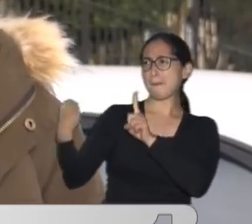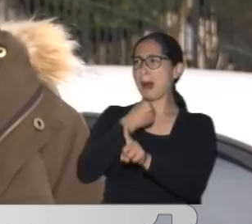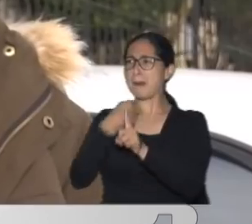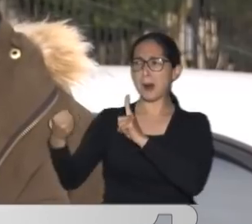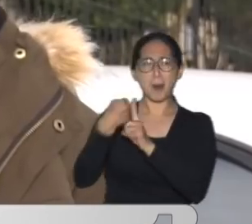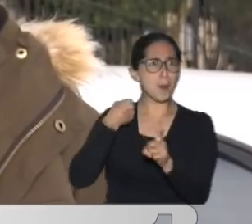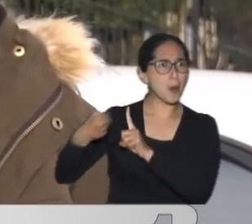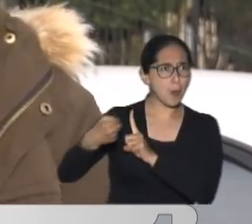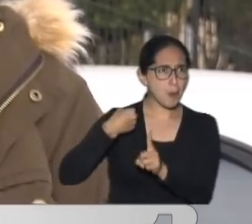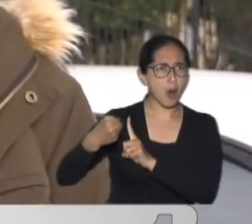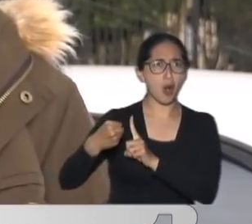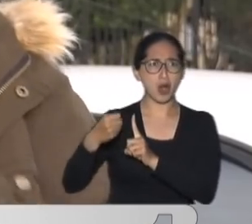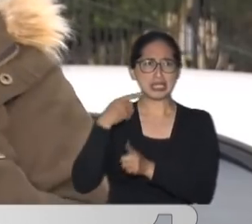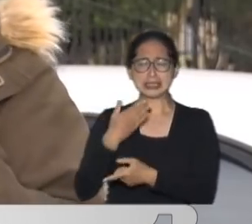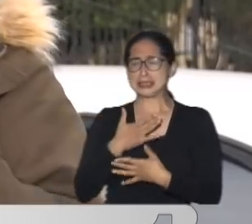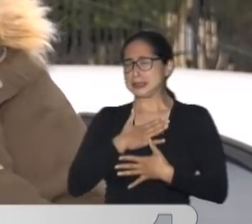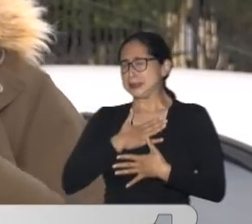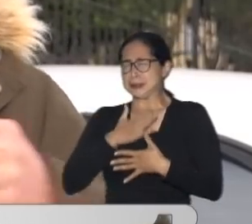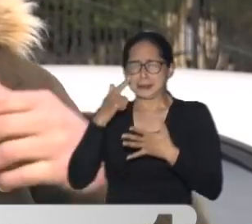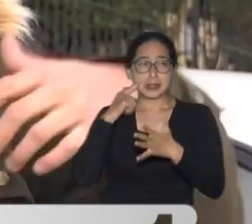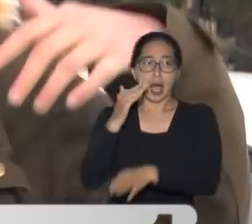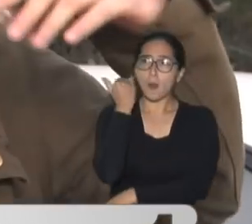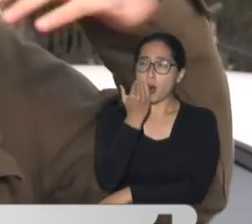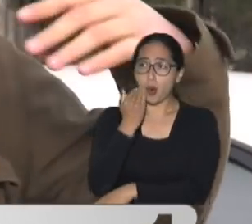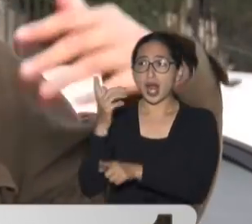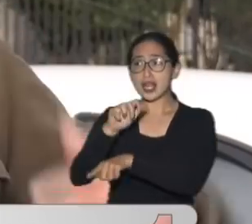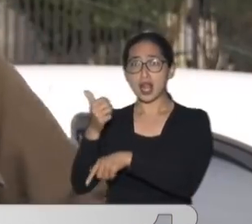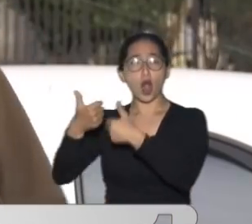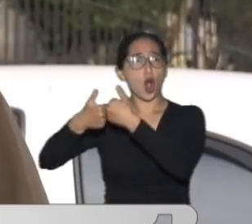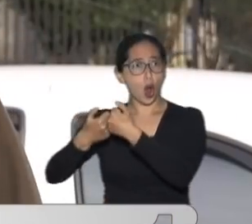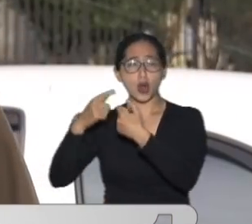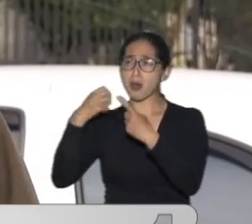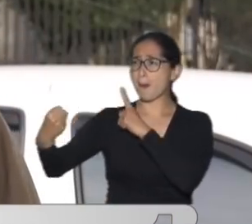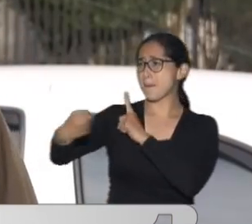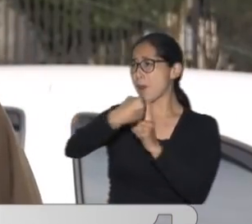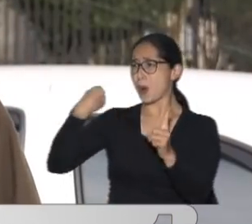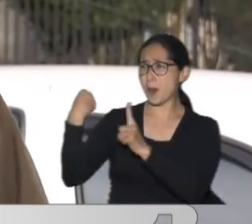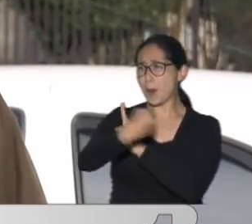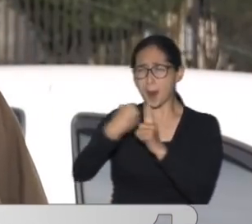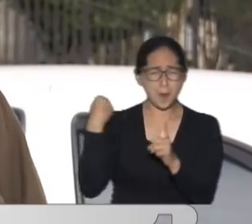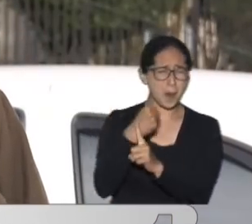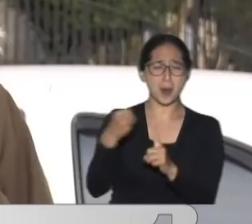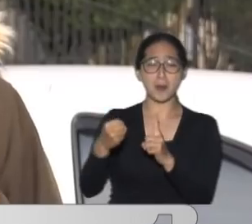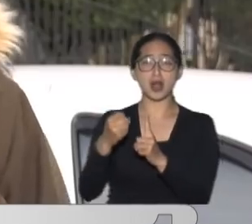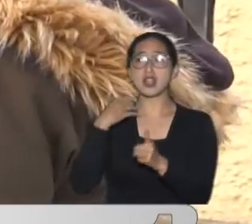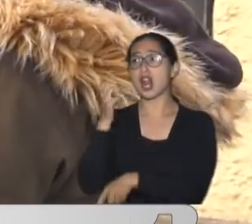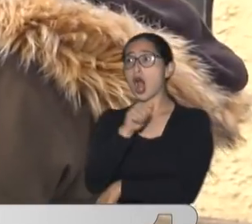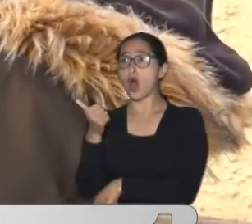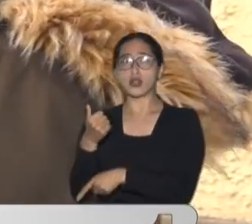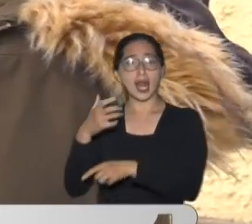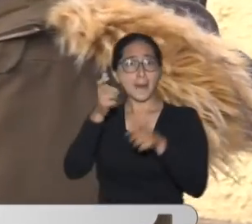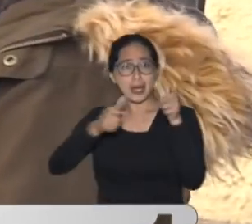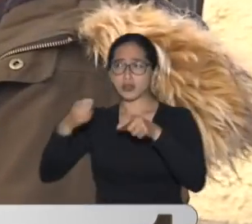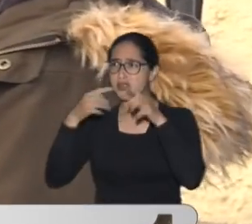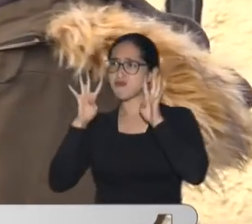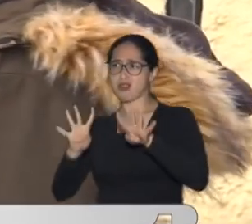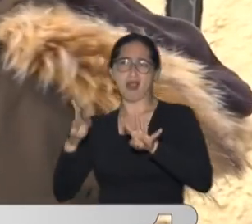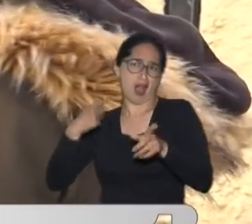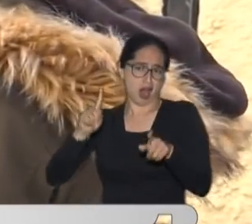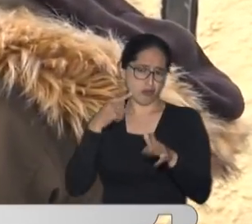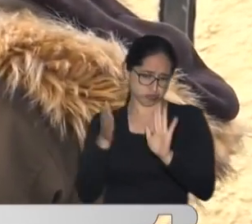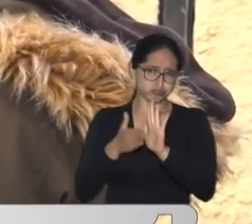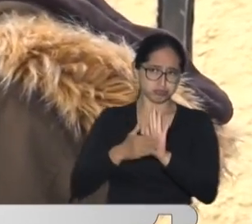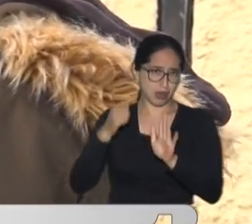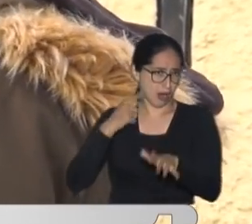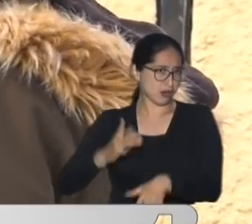la maltrataba. Y estas personas también están en ese proceso justificando los actos violentos de él. Denuncian que a pesar de la